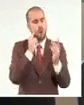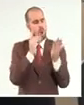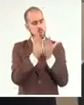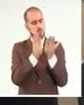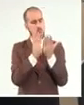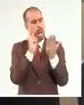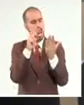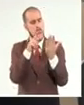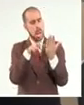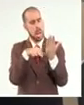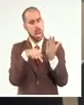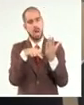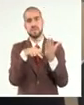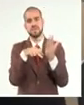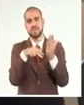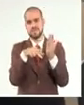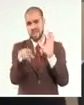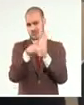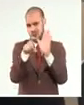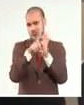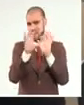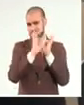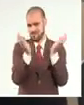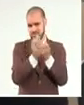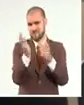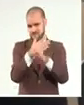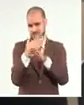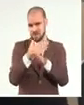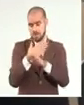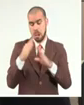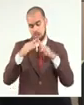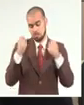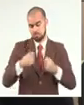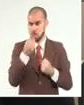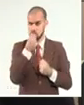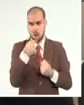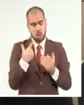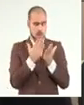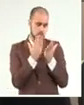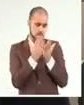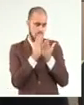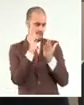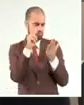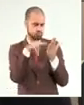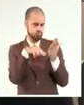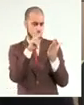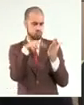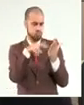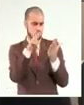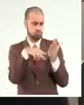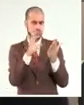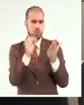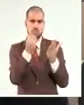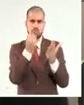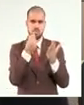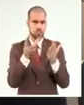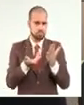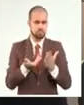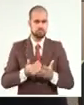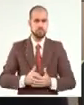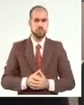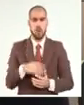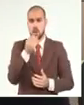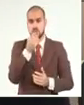de proyecto desde su casa, desde cualquier lugar puede estudiarse todos los párrafos, puede